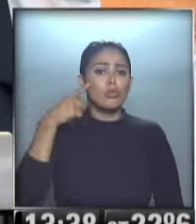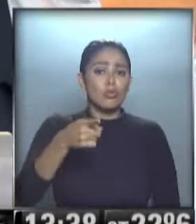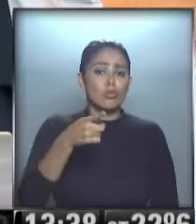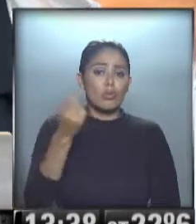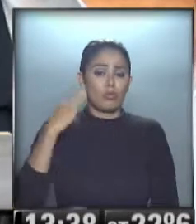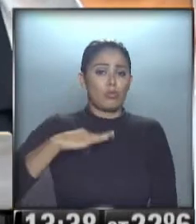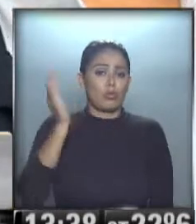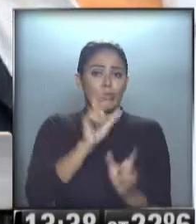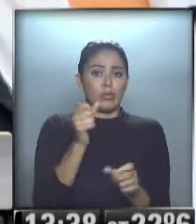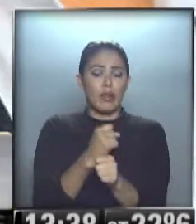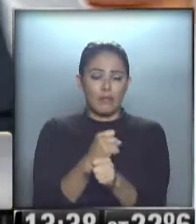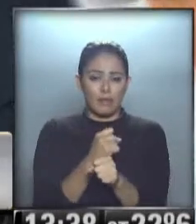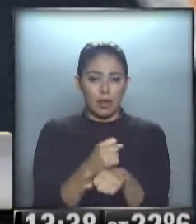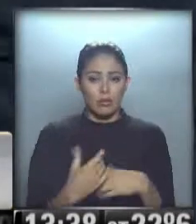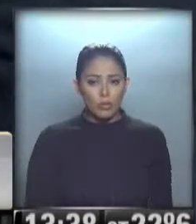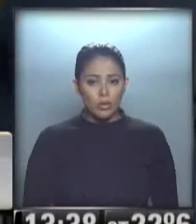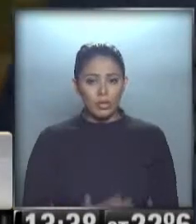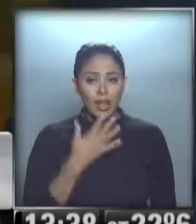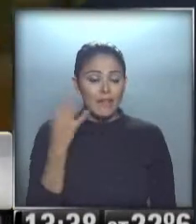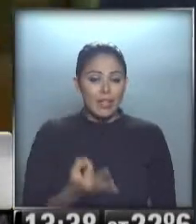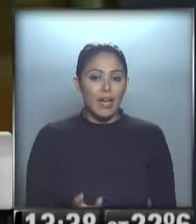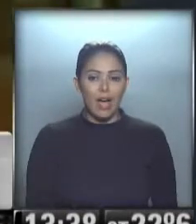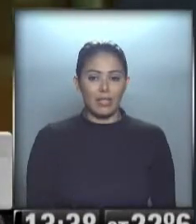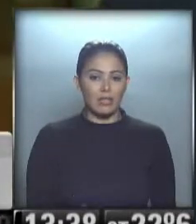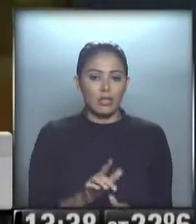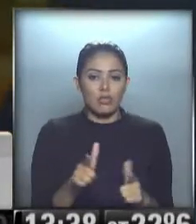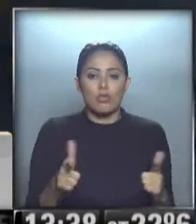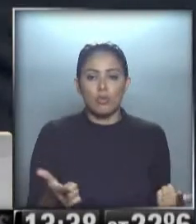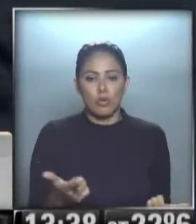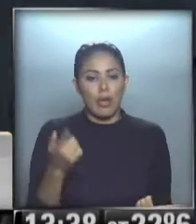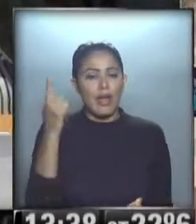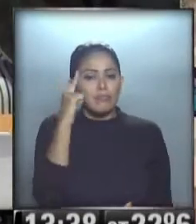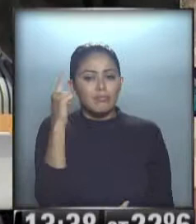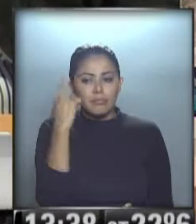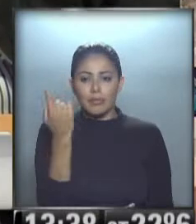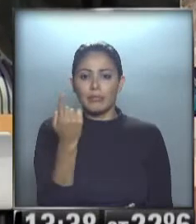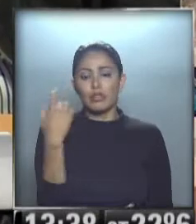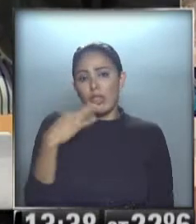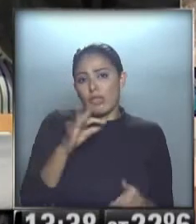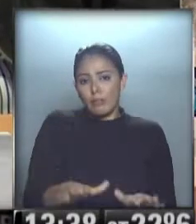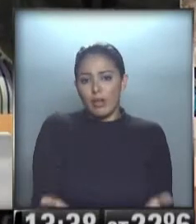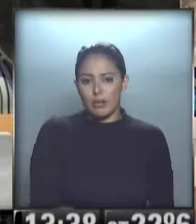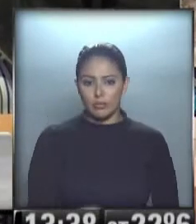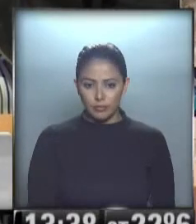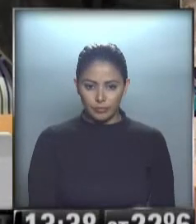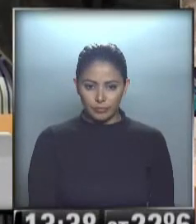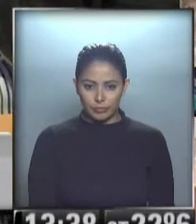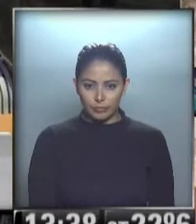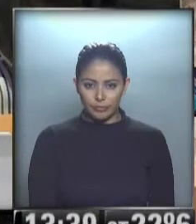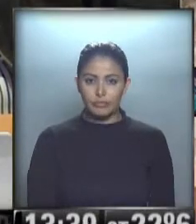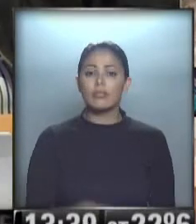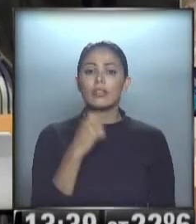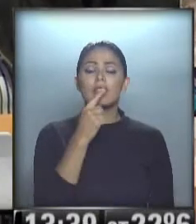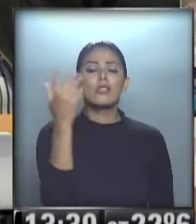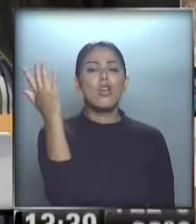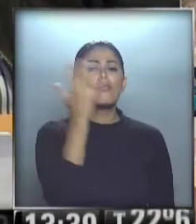de los trabajadores. Así que frente a ello, la verdad que no hay razón como para no hacer un paro. Bueno, Hugo